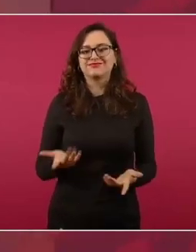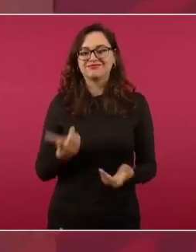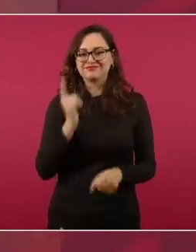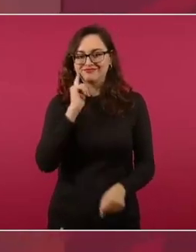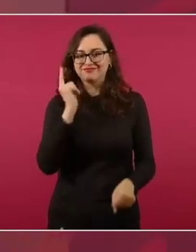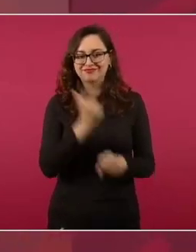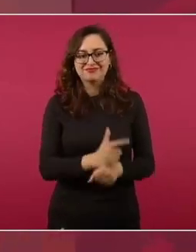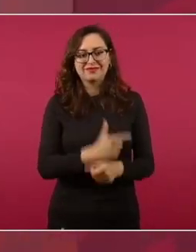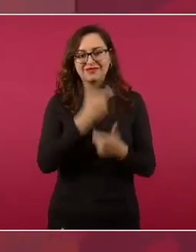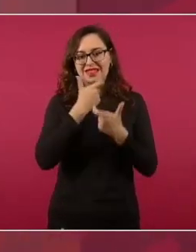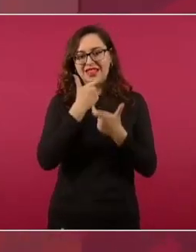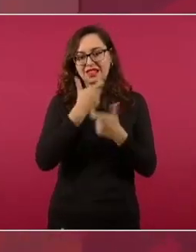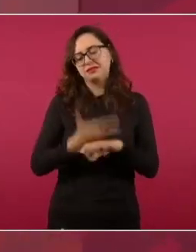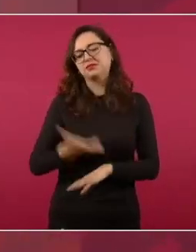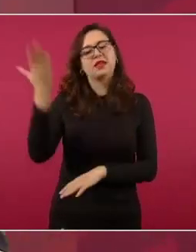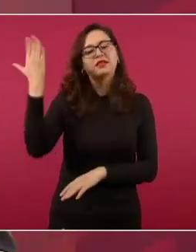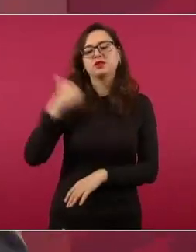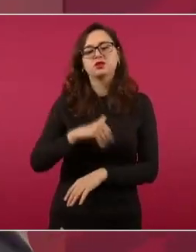que